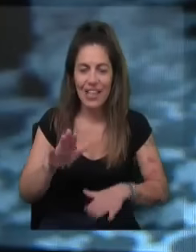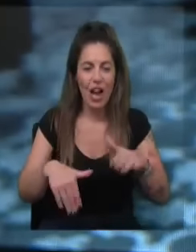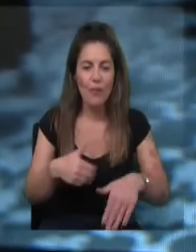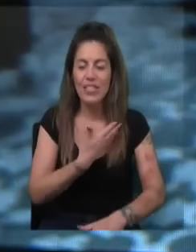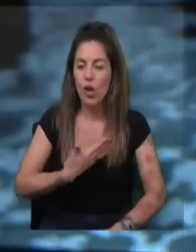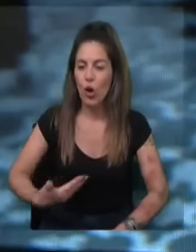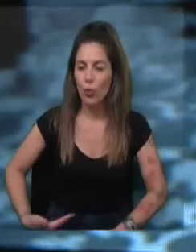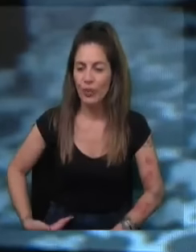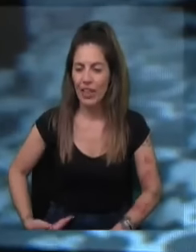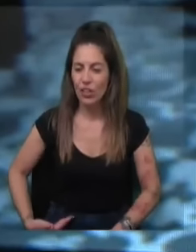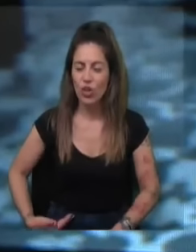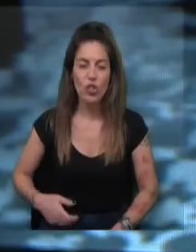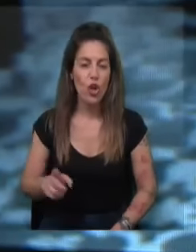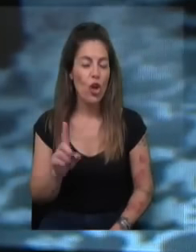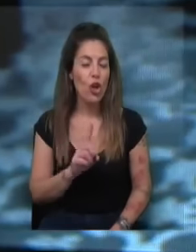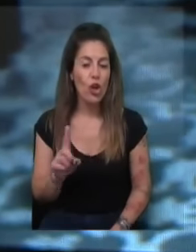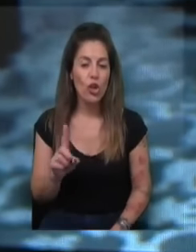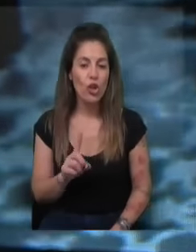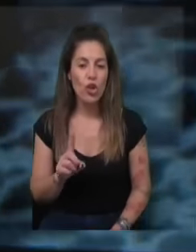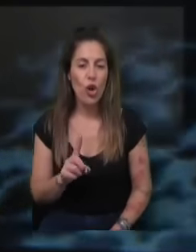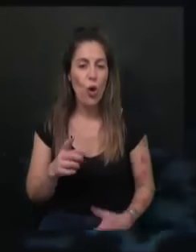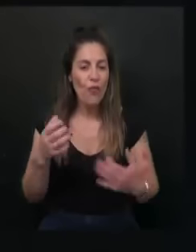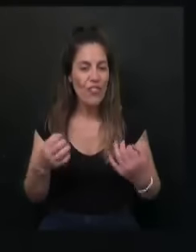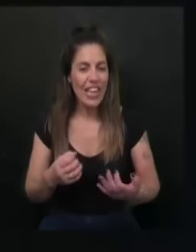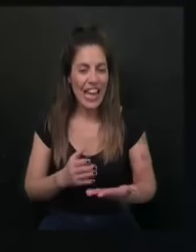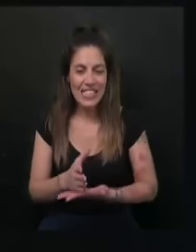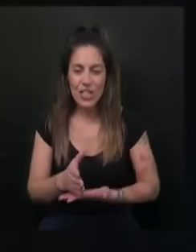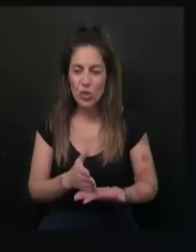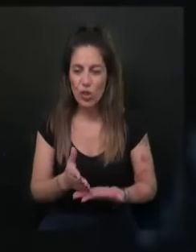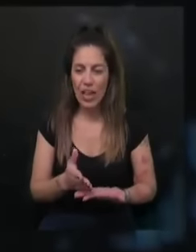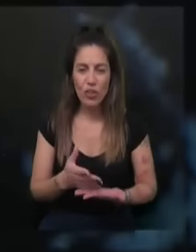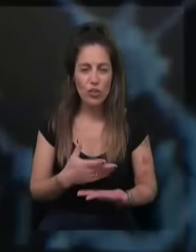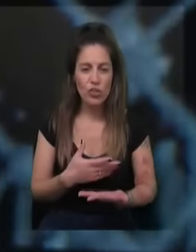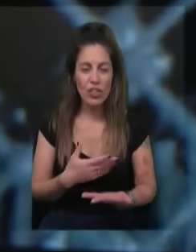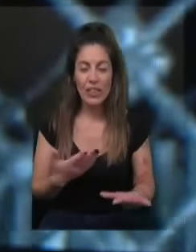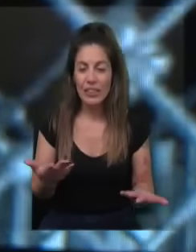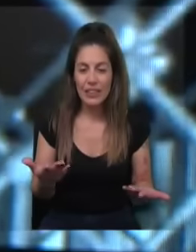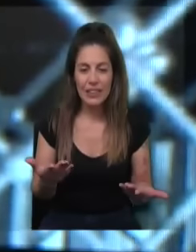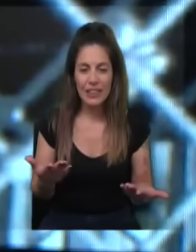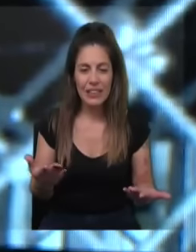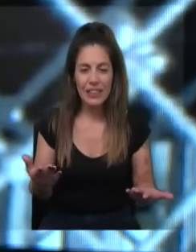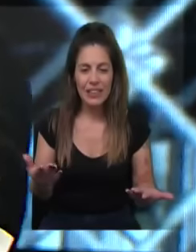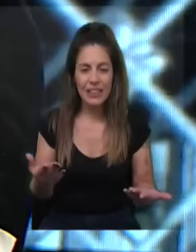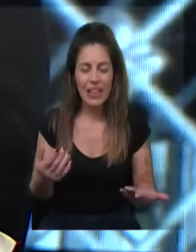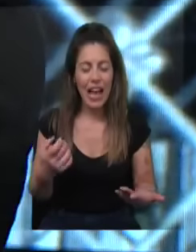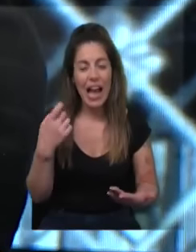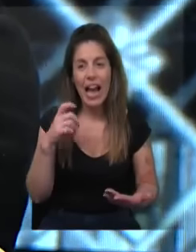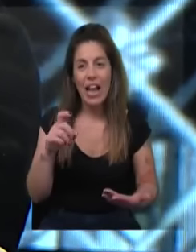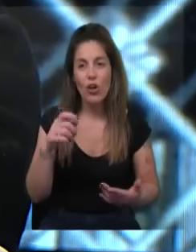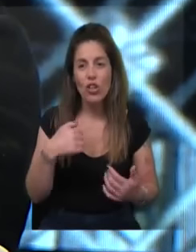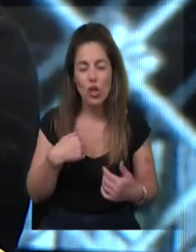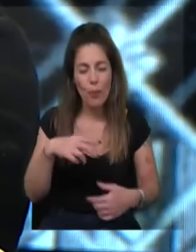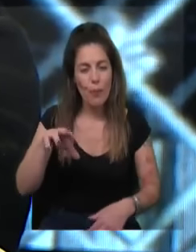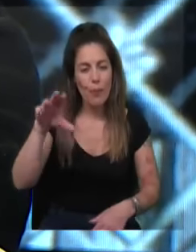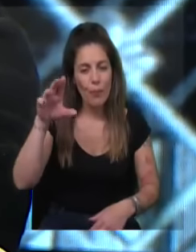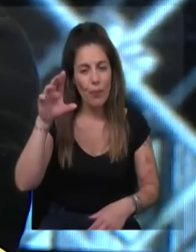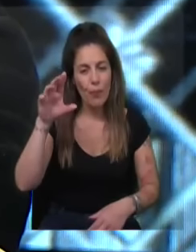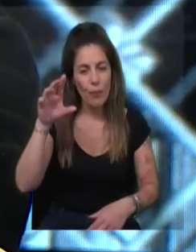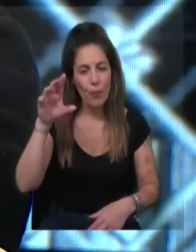gobiernos no no no están bien asesorados y compran hay algo que en lo que yo acuerdo mucho con